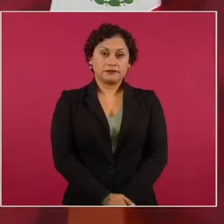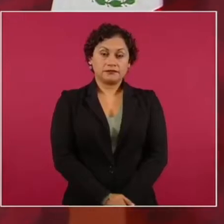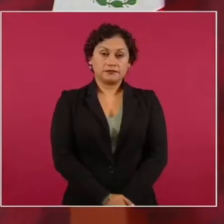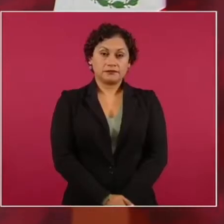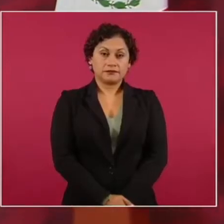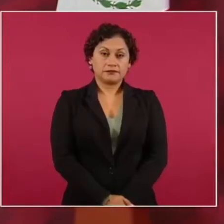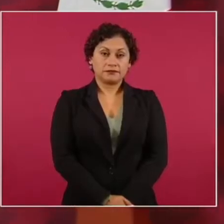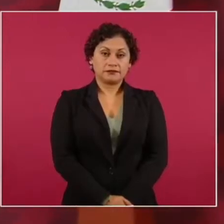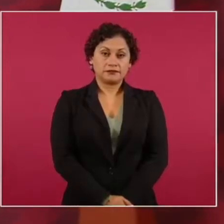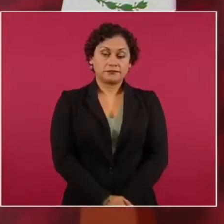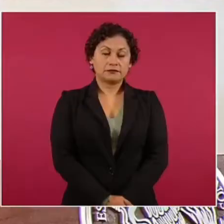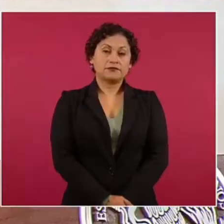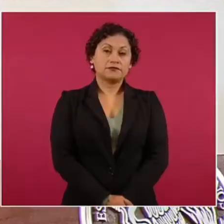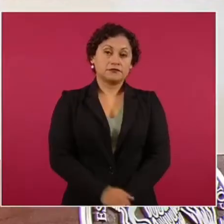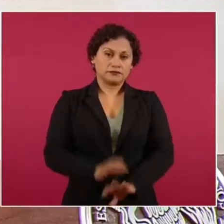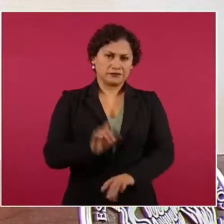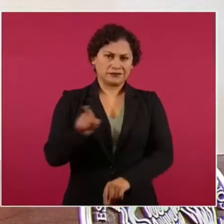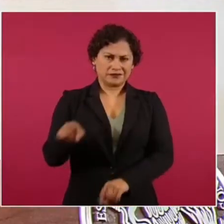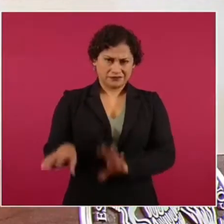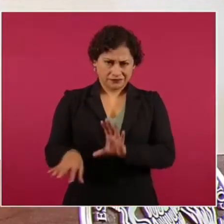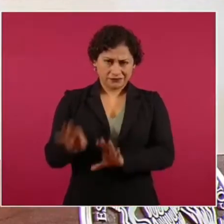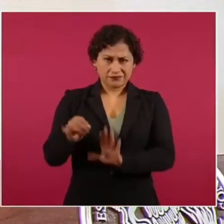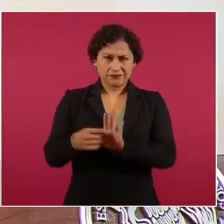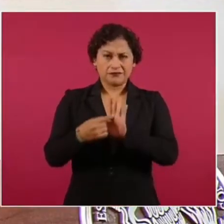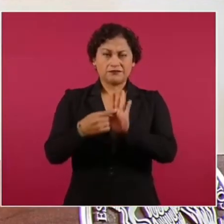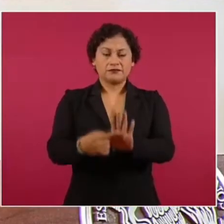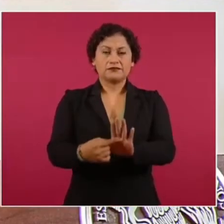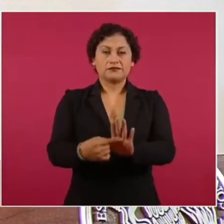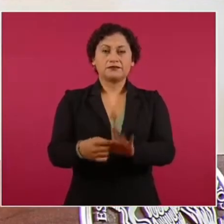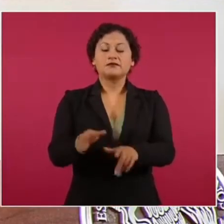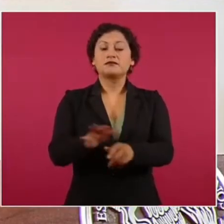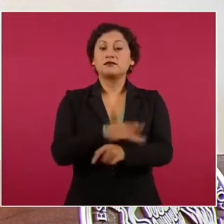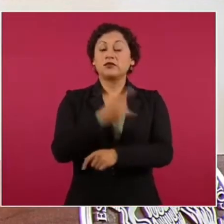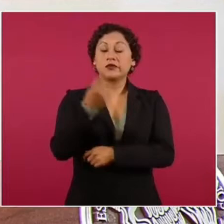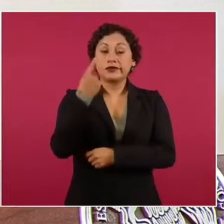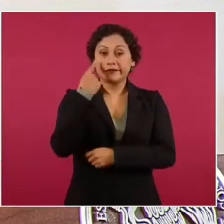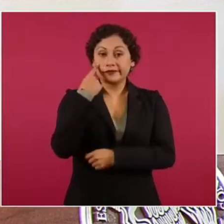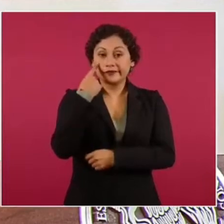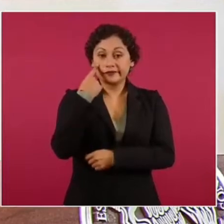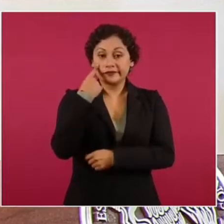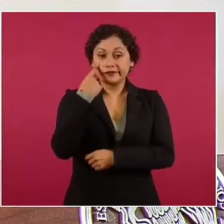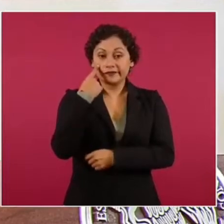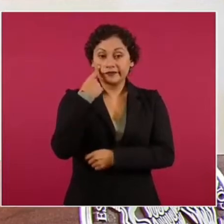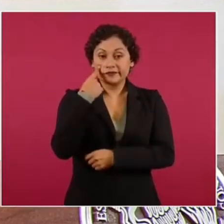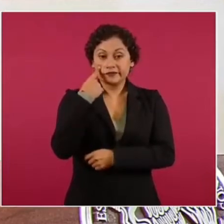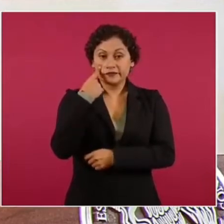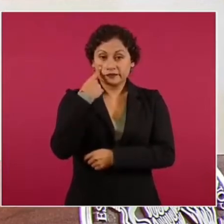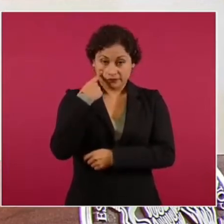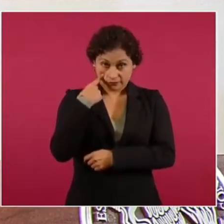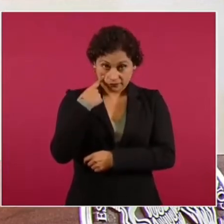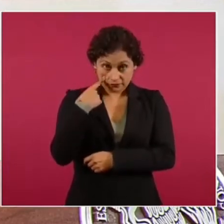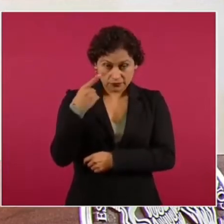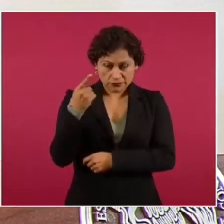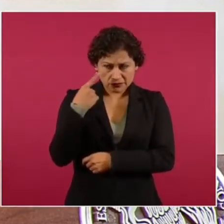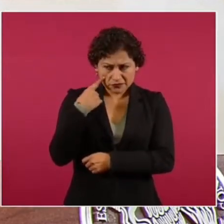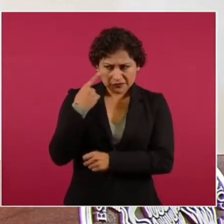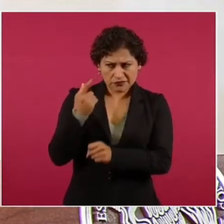Sí, a ver si la pones, porque ojalá